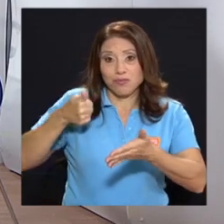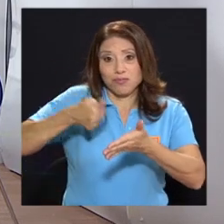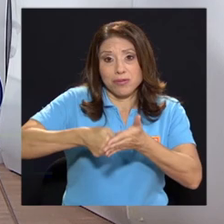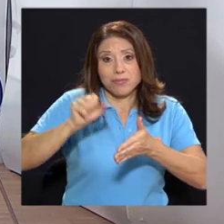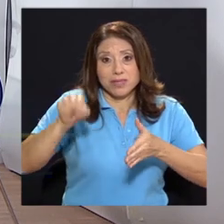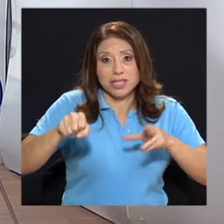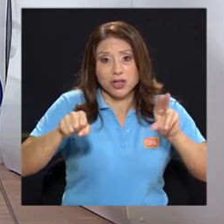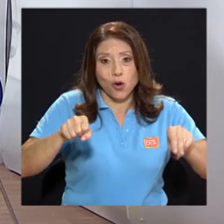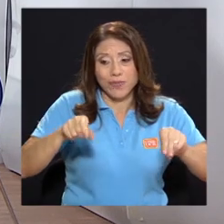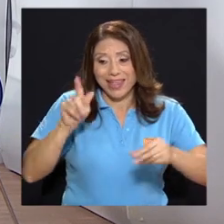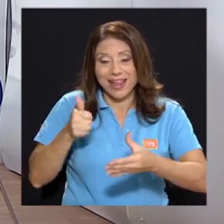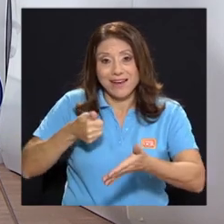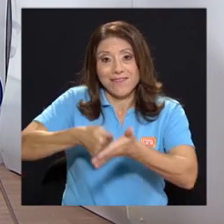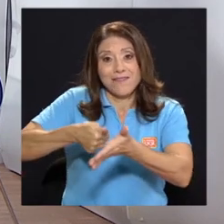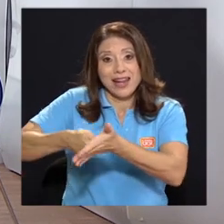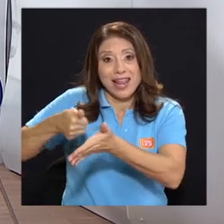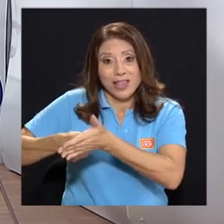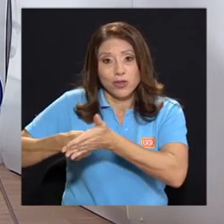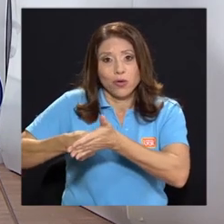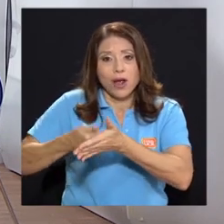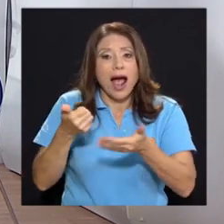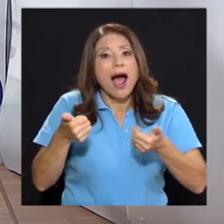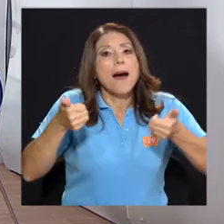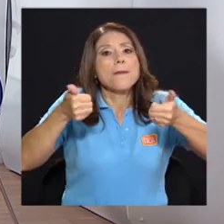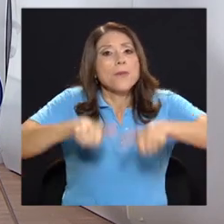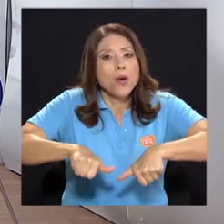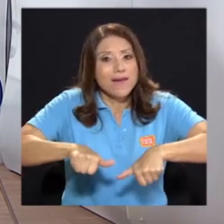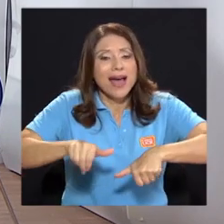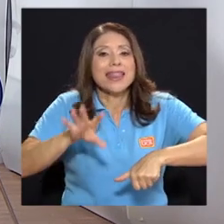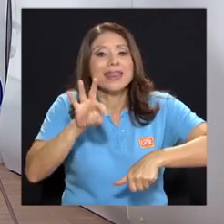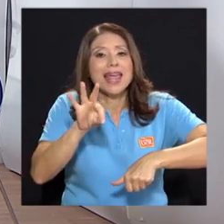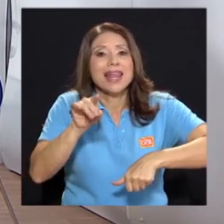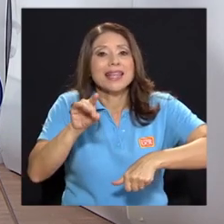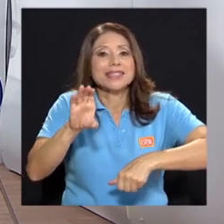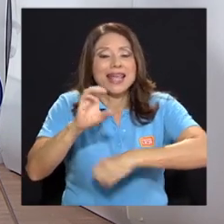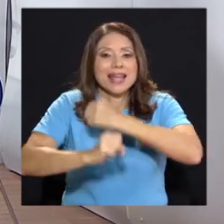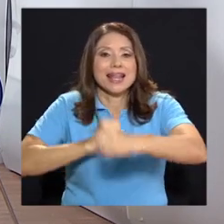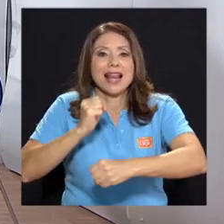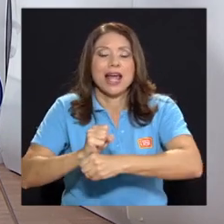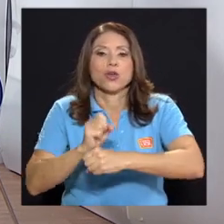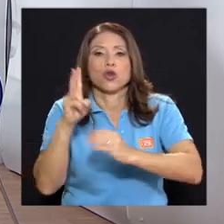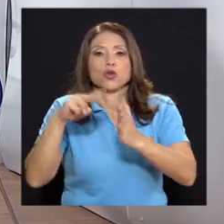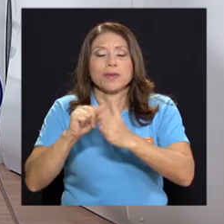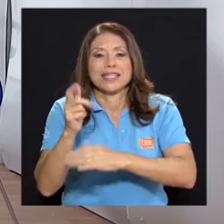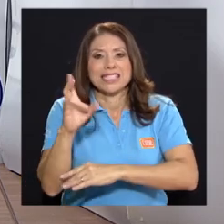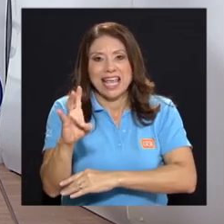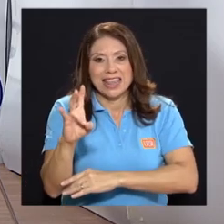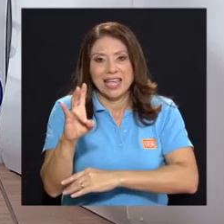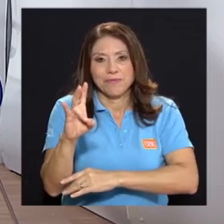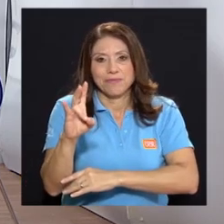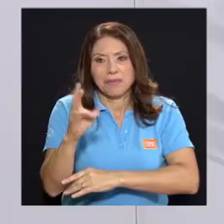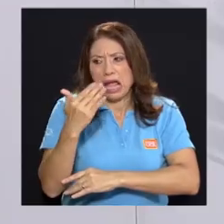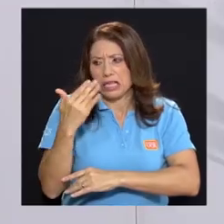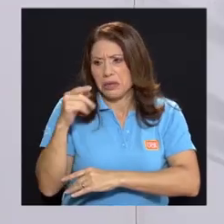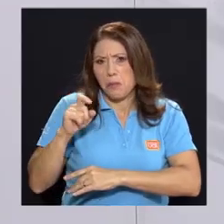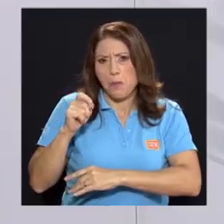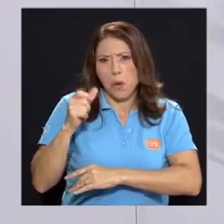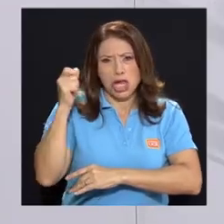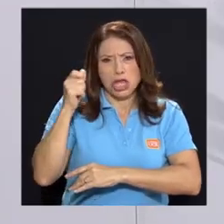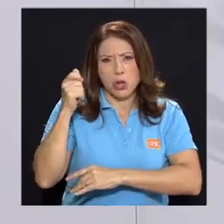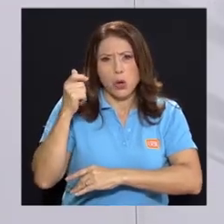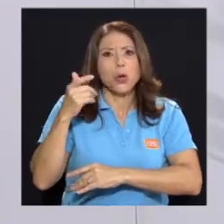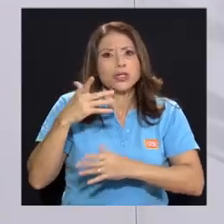el 2007 el tratado cumplimos 10 años hace muy poquito hace unos días